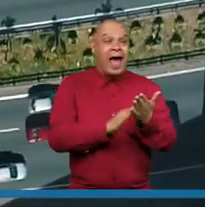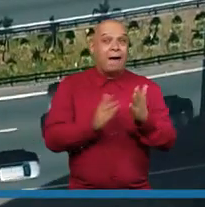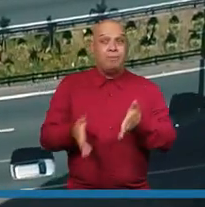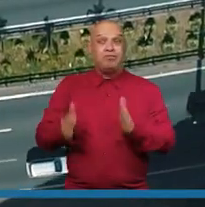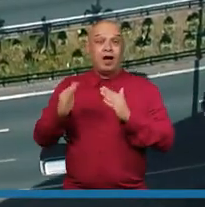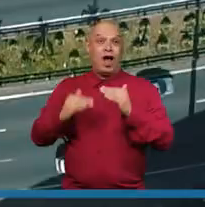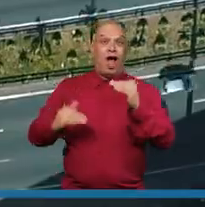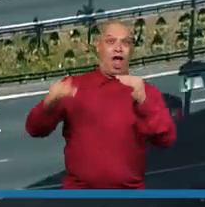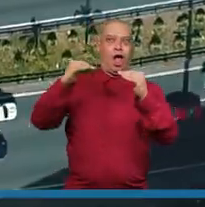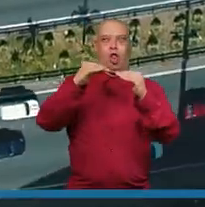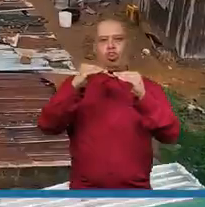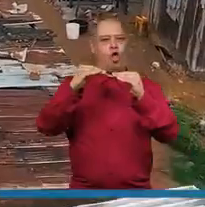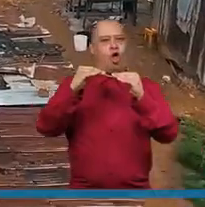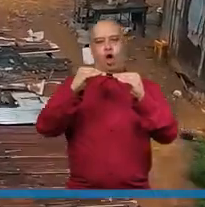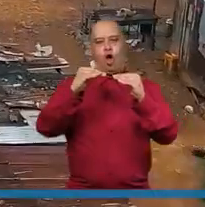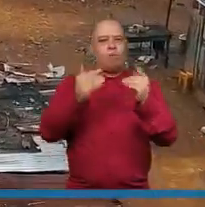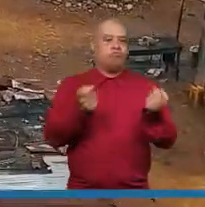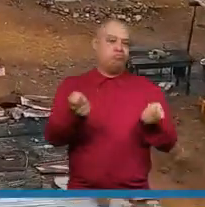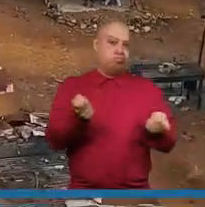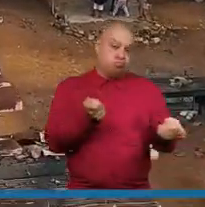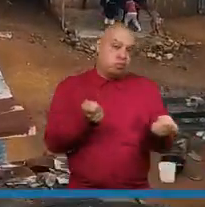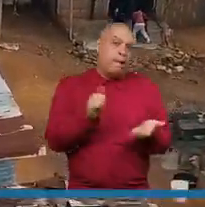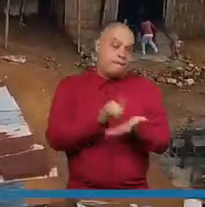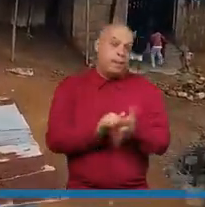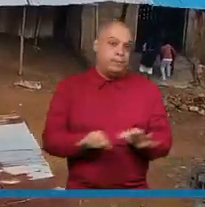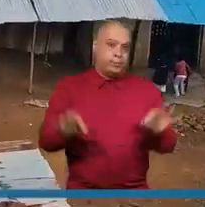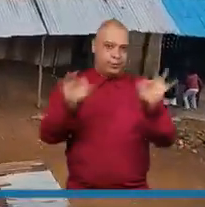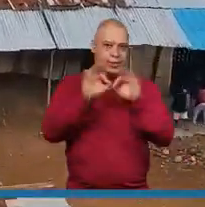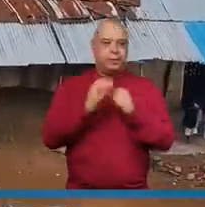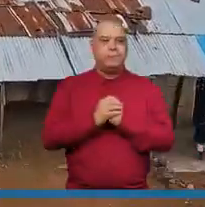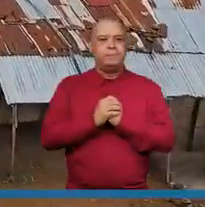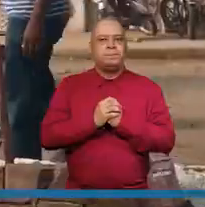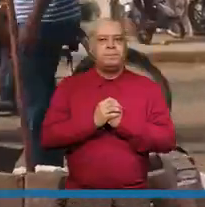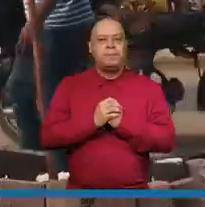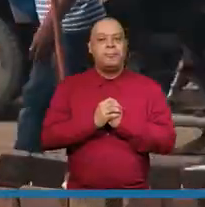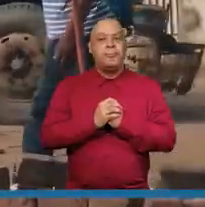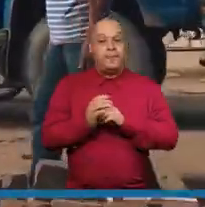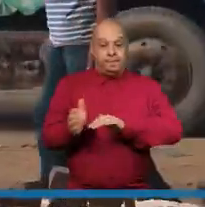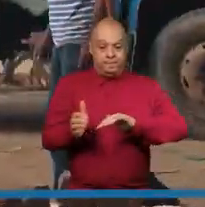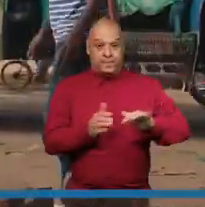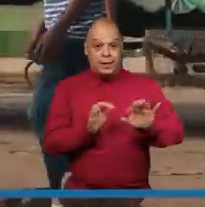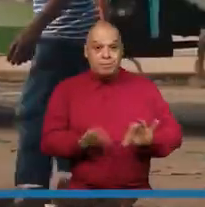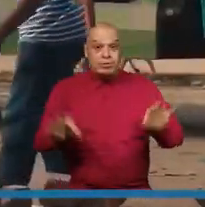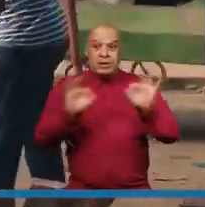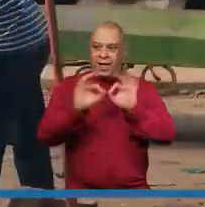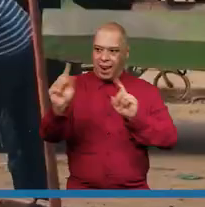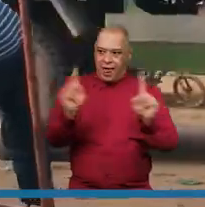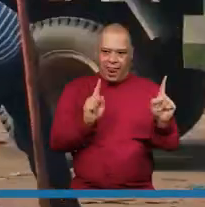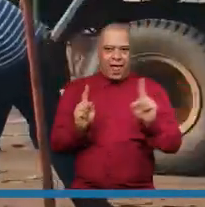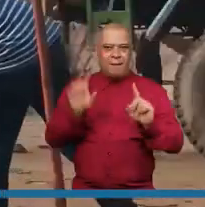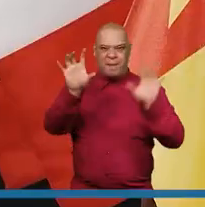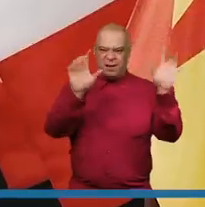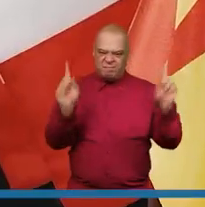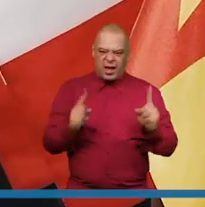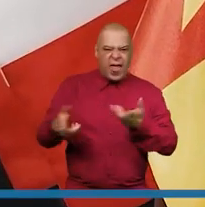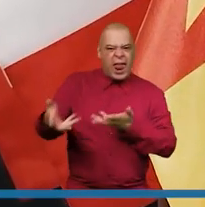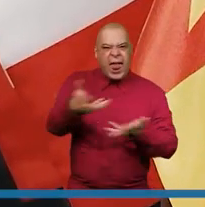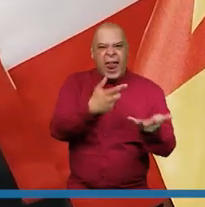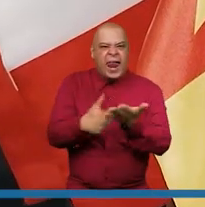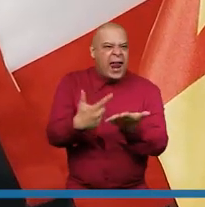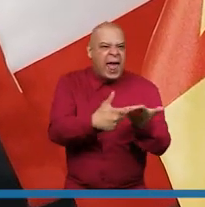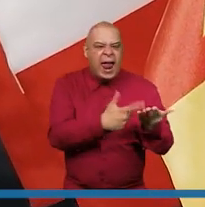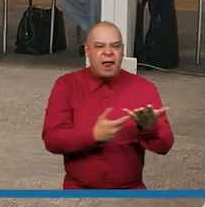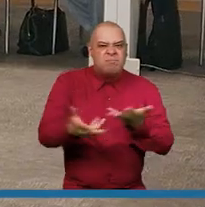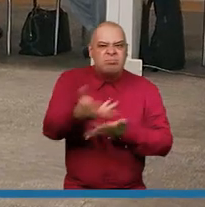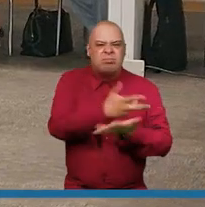van a resolver las brechas de desigualdad. Y por eso es tan importante los encuentros entre áreas metropolitanas, porque del diálogo, del